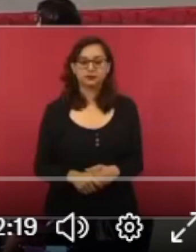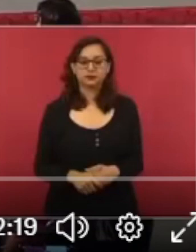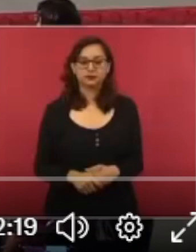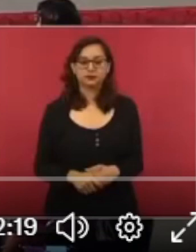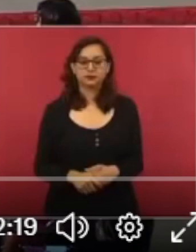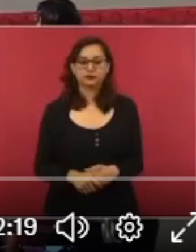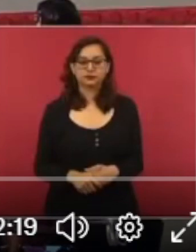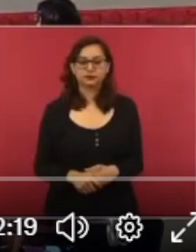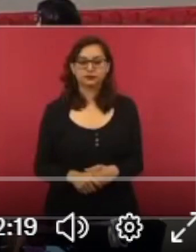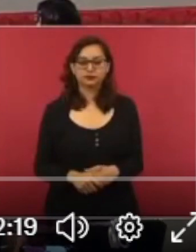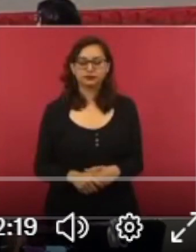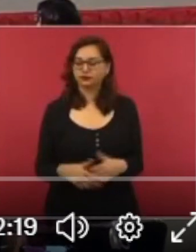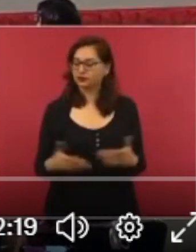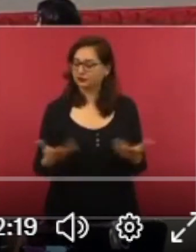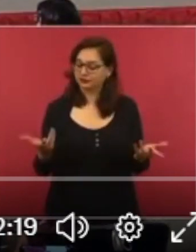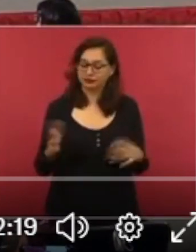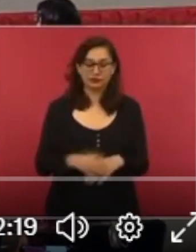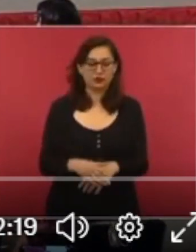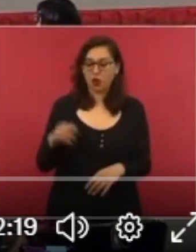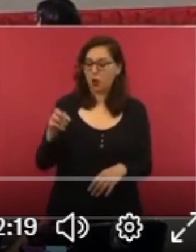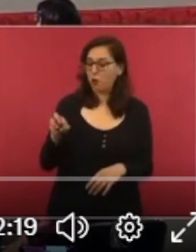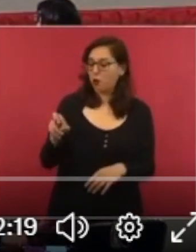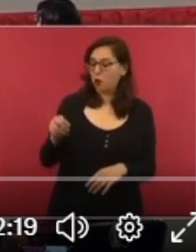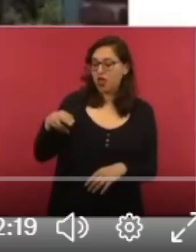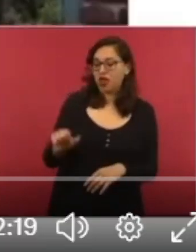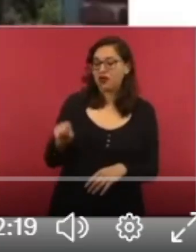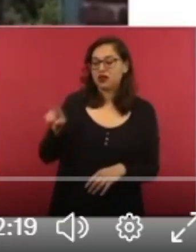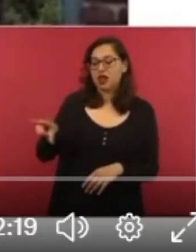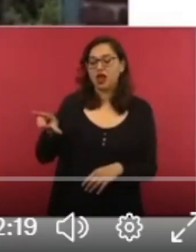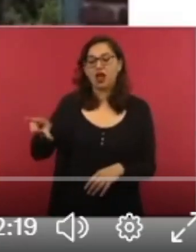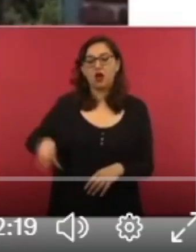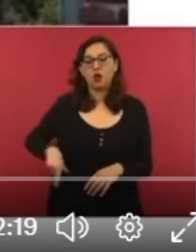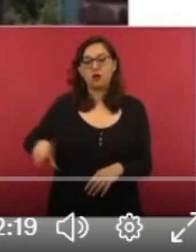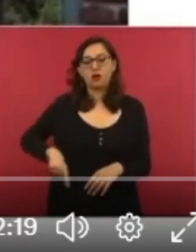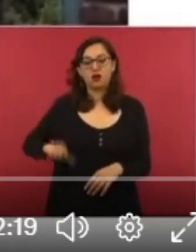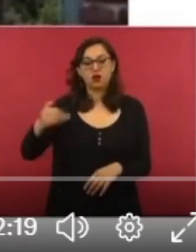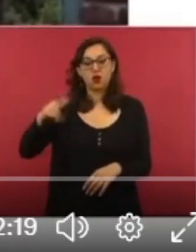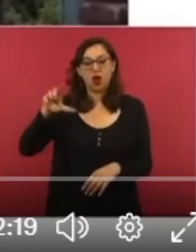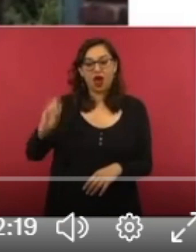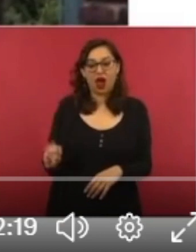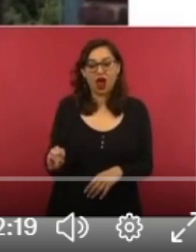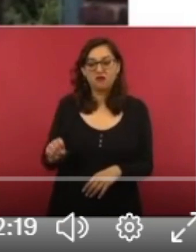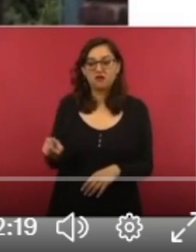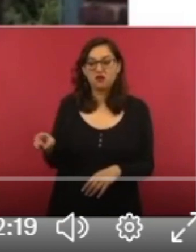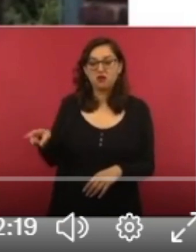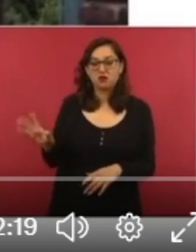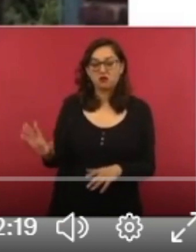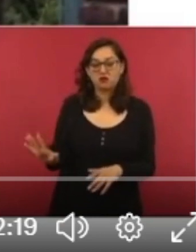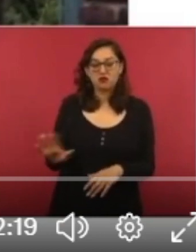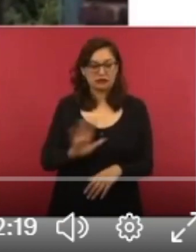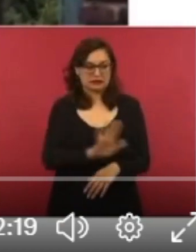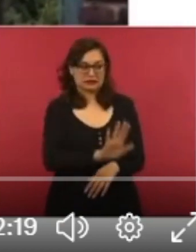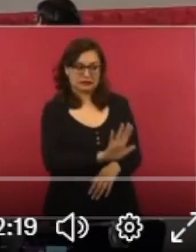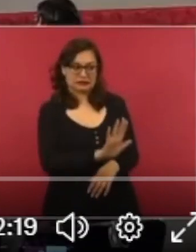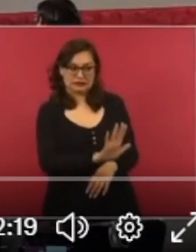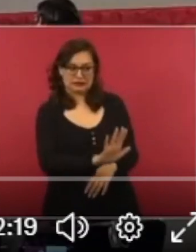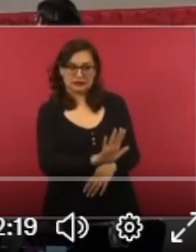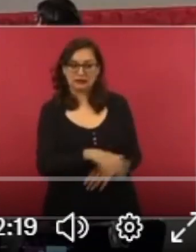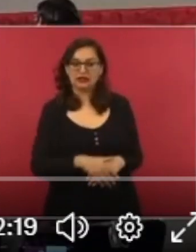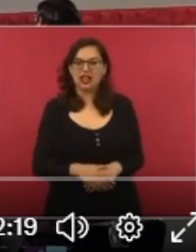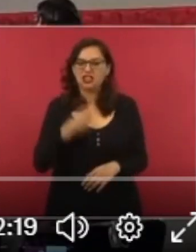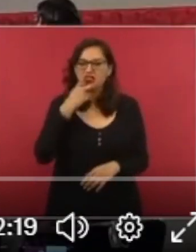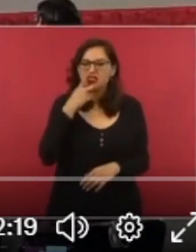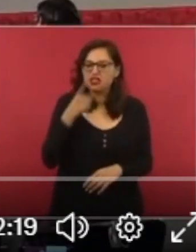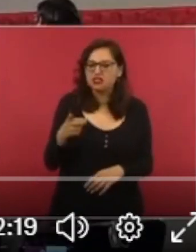ella habla. Ahora sí. ¿Qué van a hacer estos cuates de Morena y del gobierno de López Obrador? Estos cuates. Con este capricho. Ver, pero.